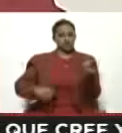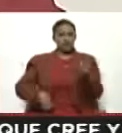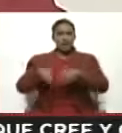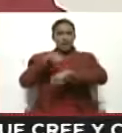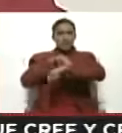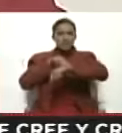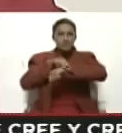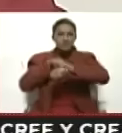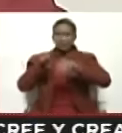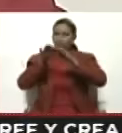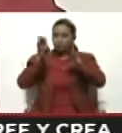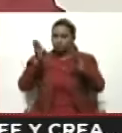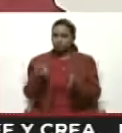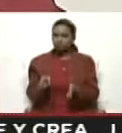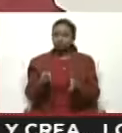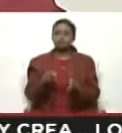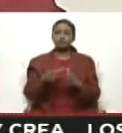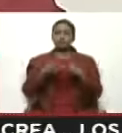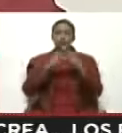de bricomiles que se hicieron,